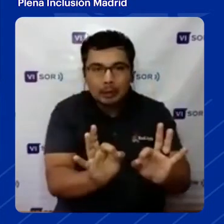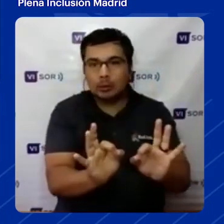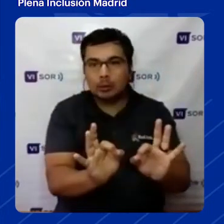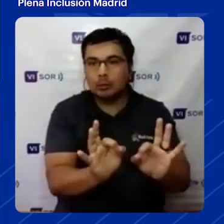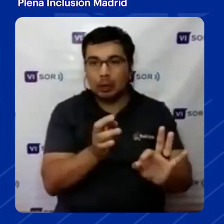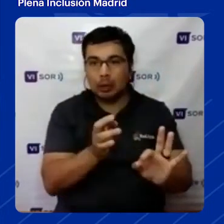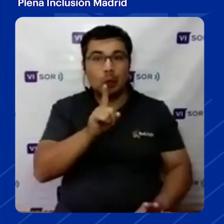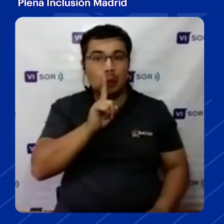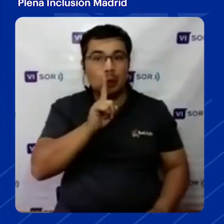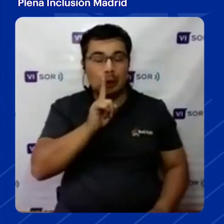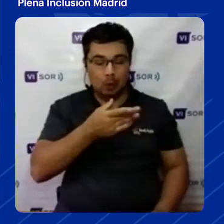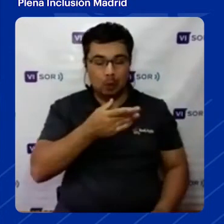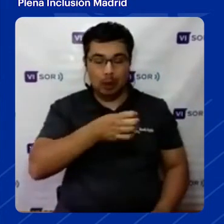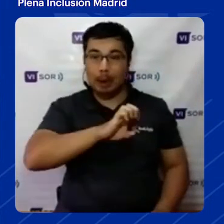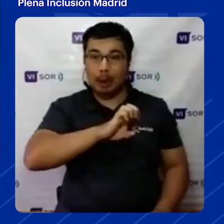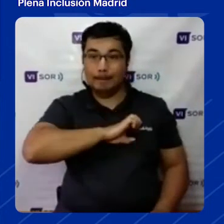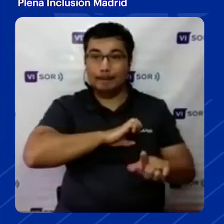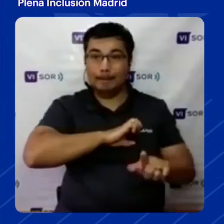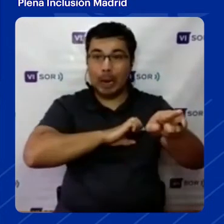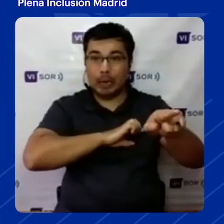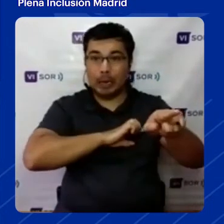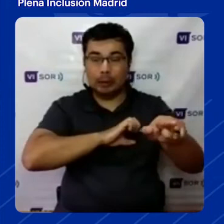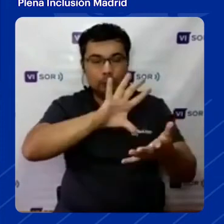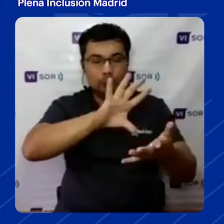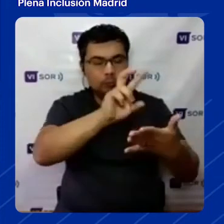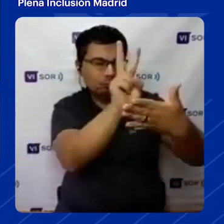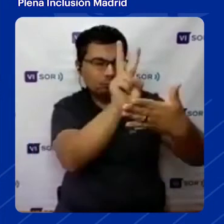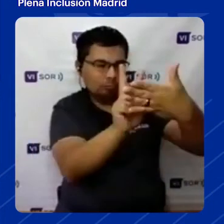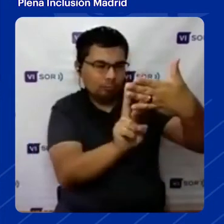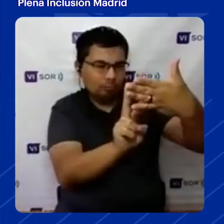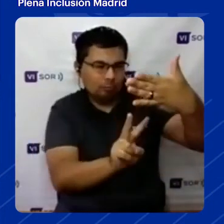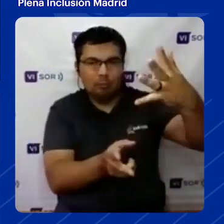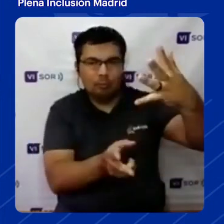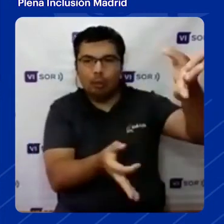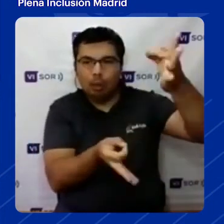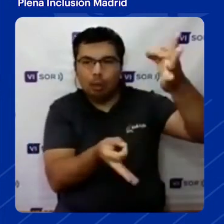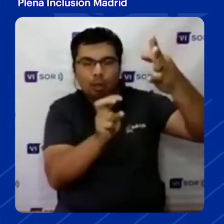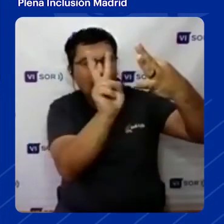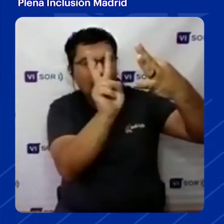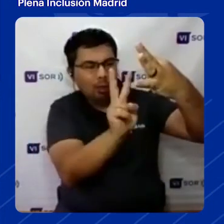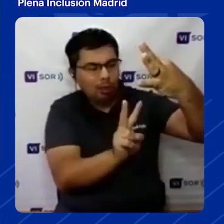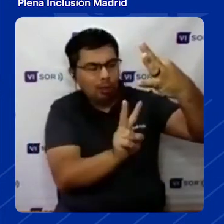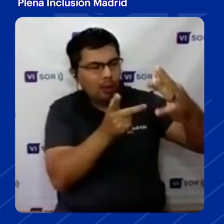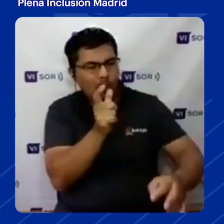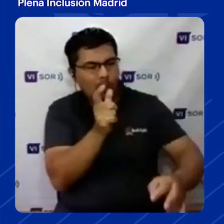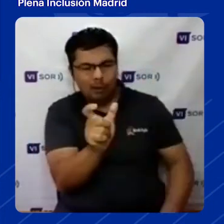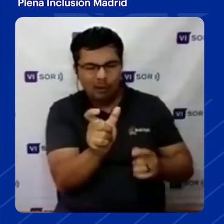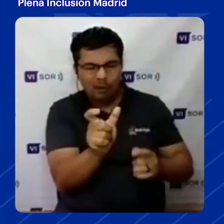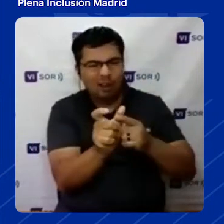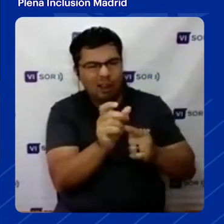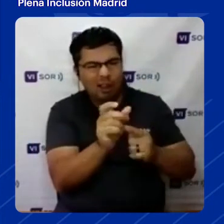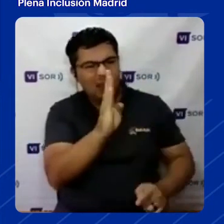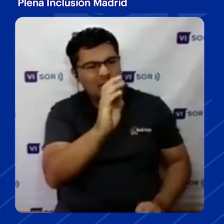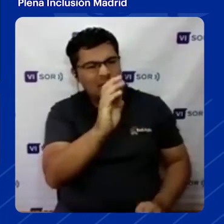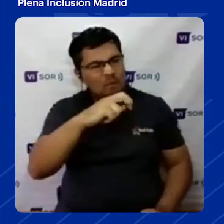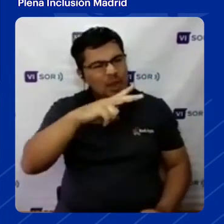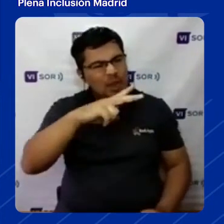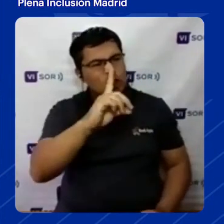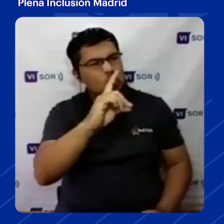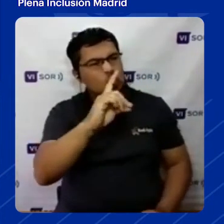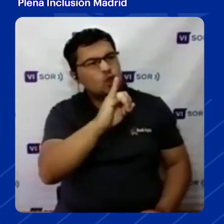tramadol. Y entonces, pues claro, cuando uno de repente lee palabras que casi le cuesta hasta pronunciar como benzodiazepinas,